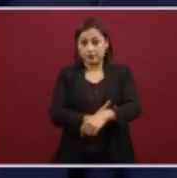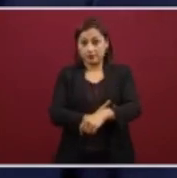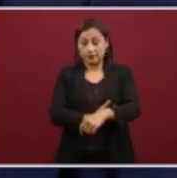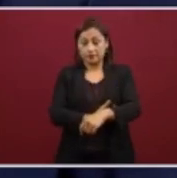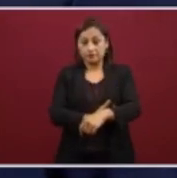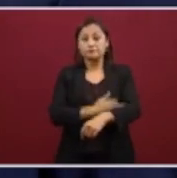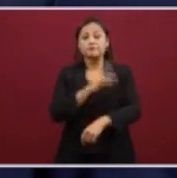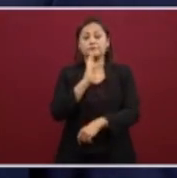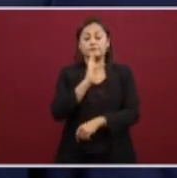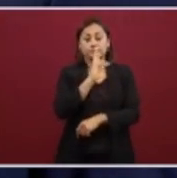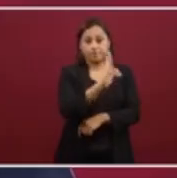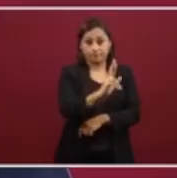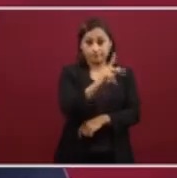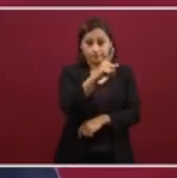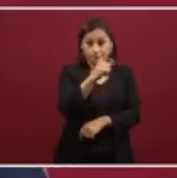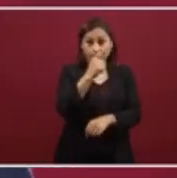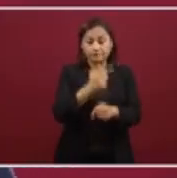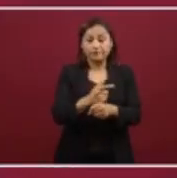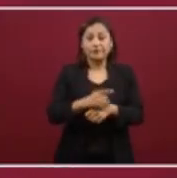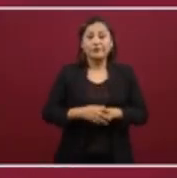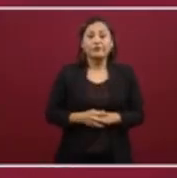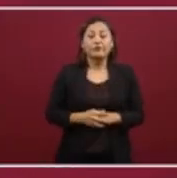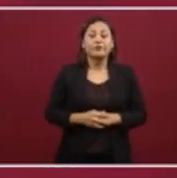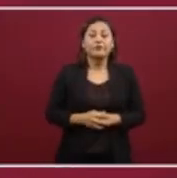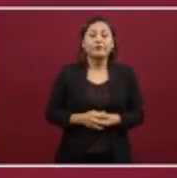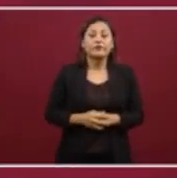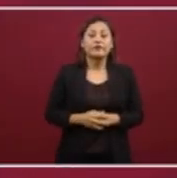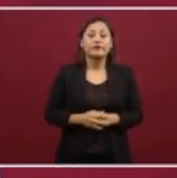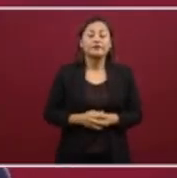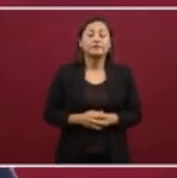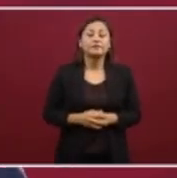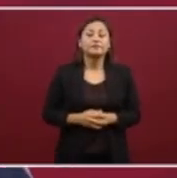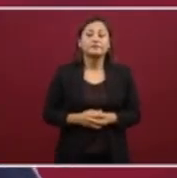Y es importante